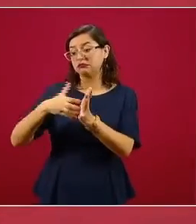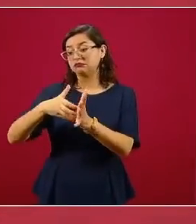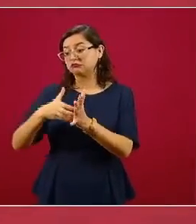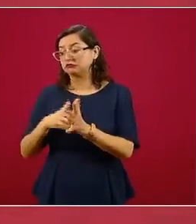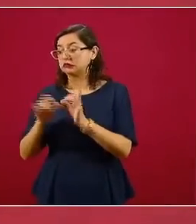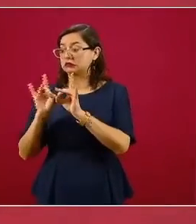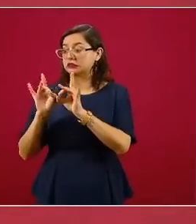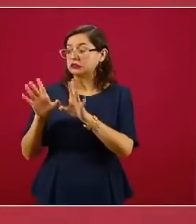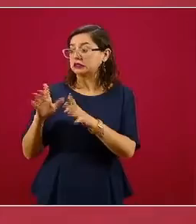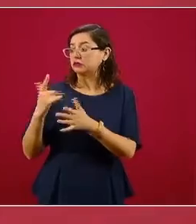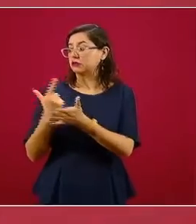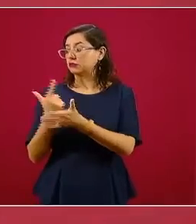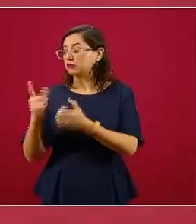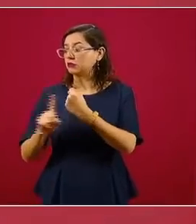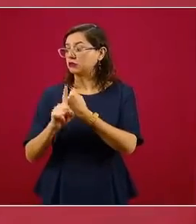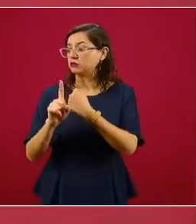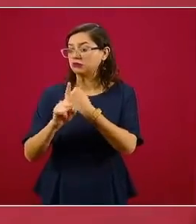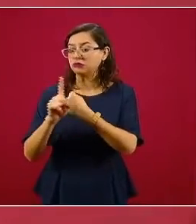que estamos,